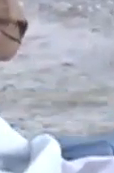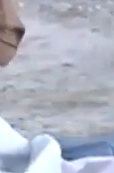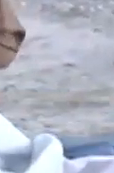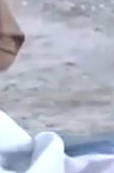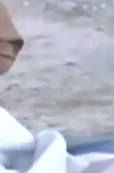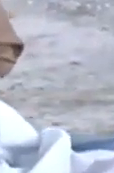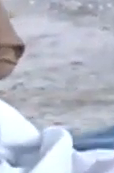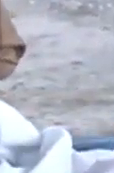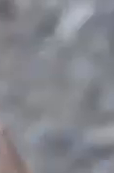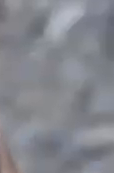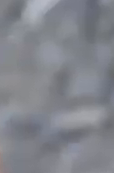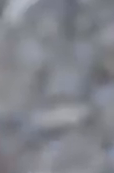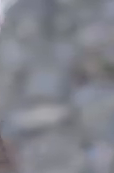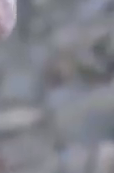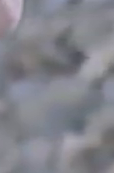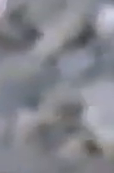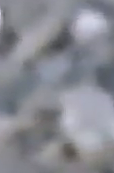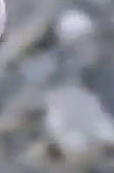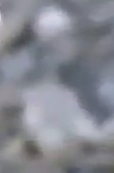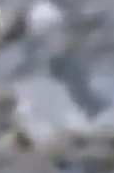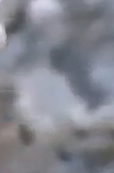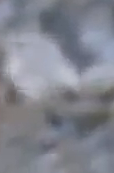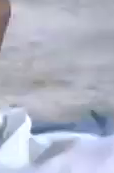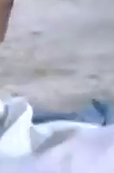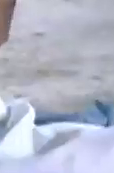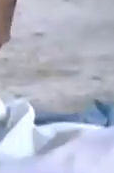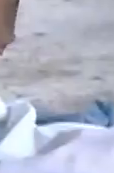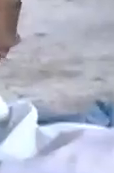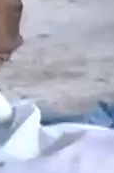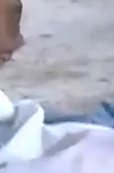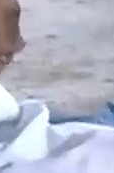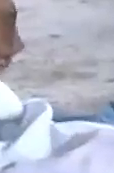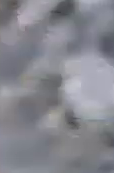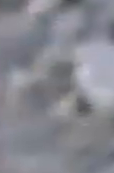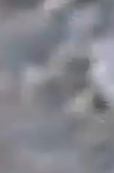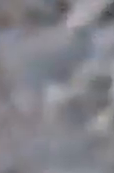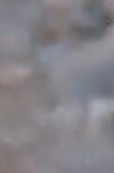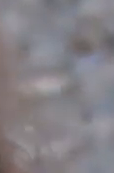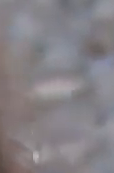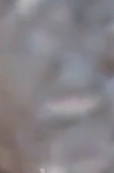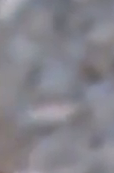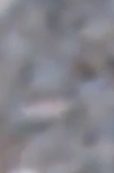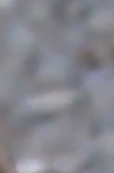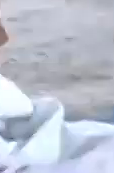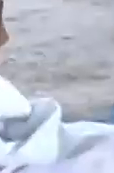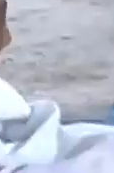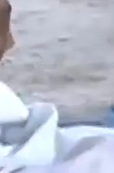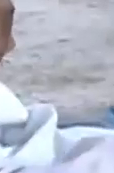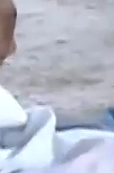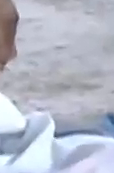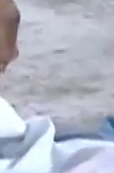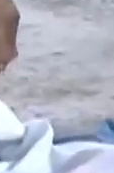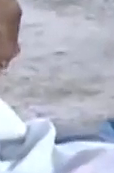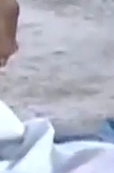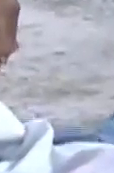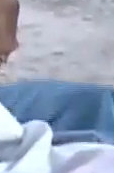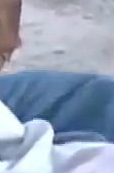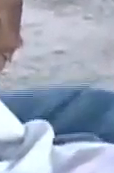Que mi marido cumpla con su deber, que yo cumpliré con el mío. El deber de mi esposo es servir a la